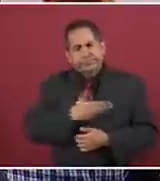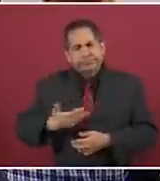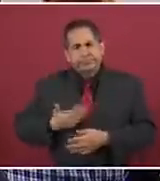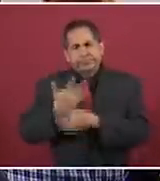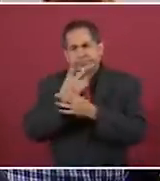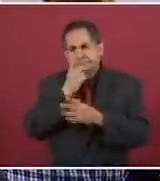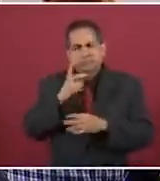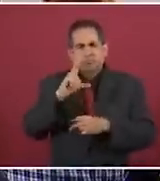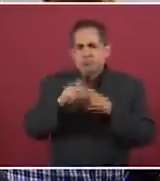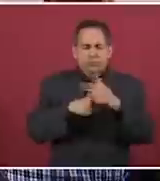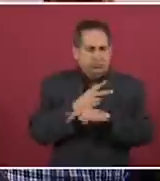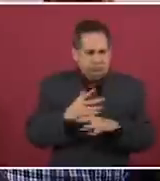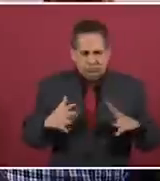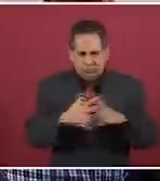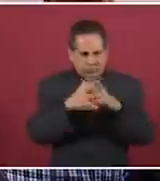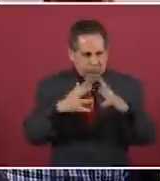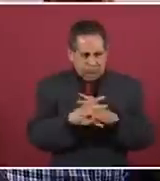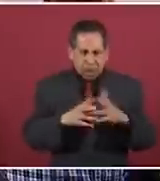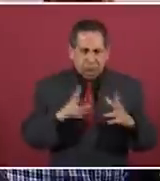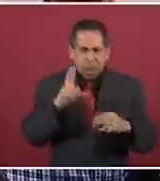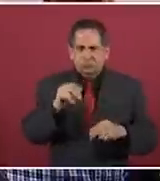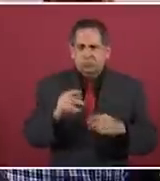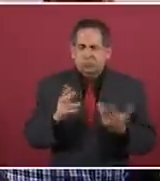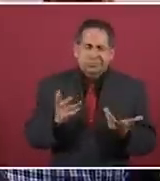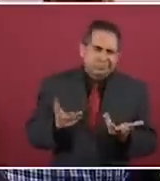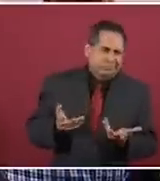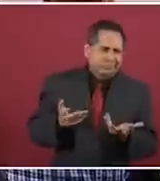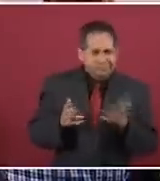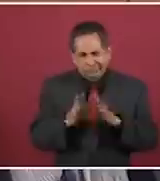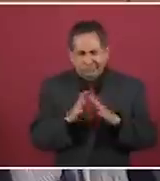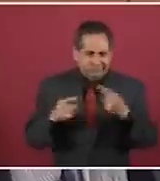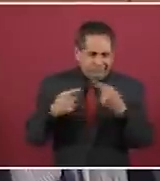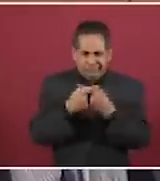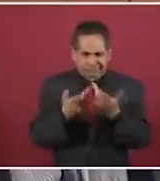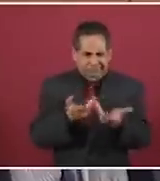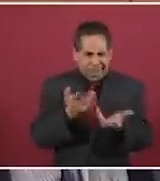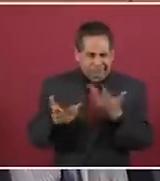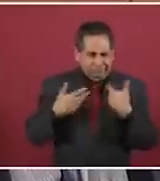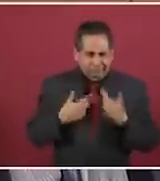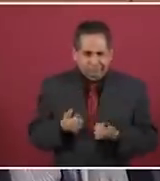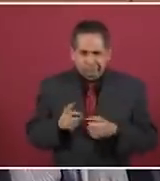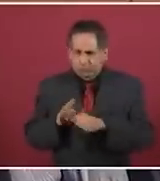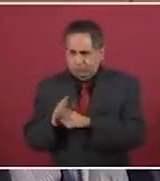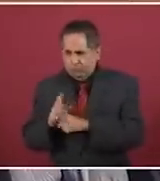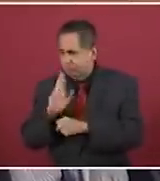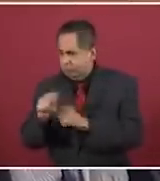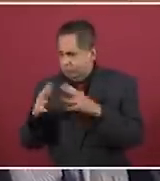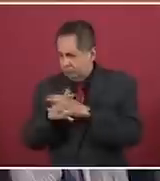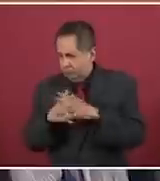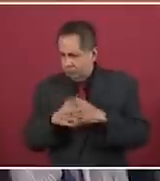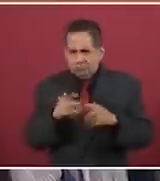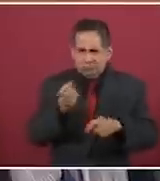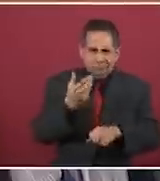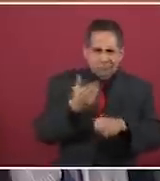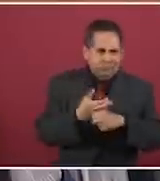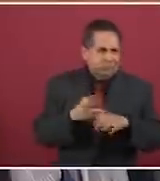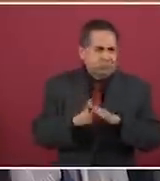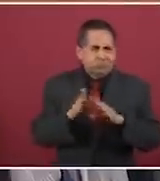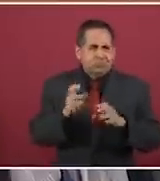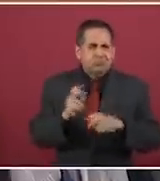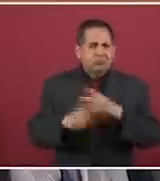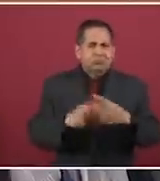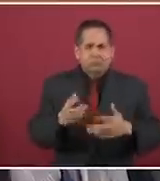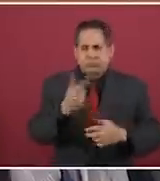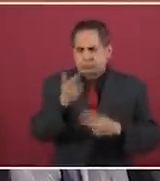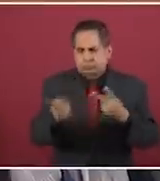ya no había guerra. No sé cómo se pueda interpretar entonces las palabras del secretario de Seguridad. Esas